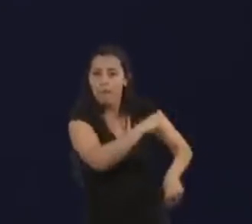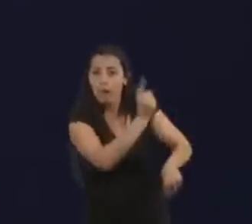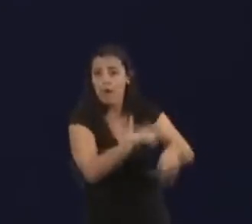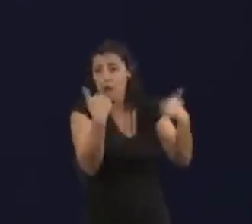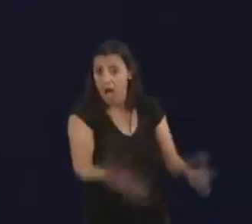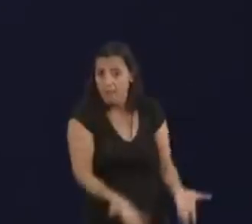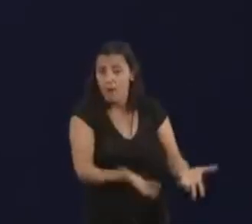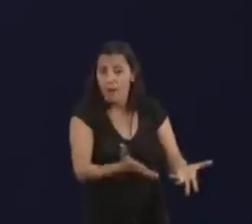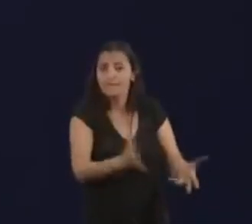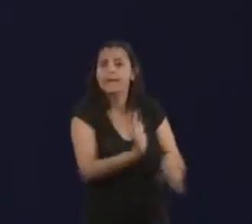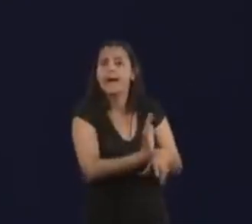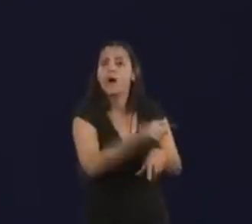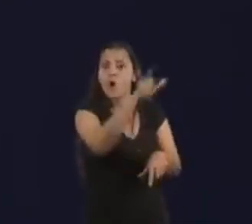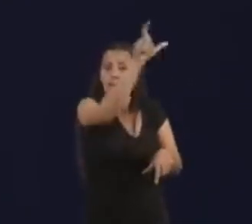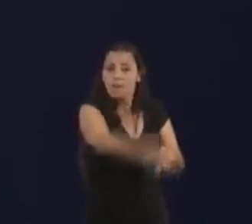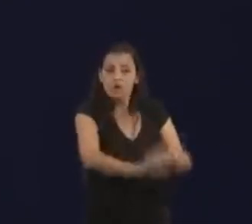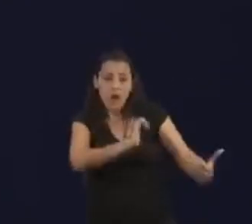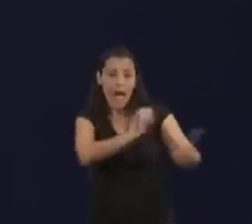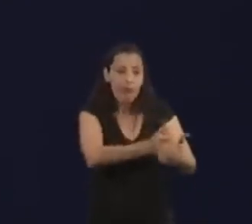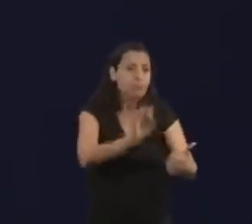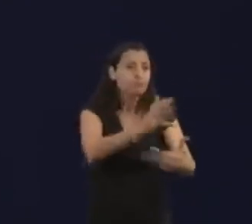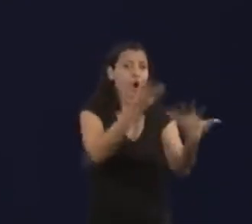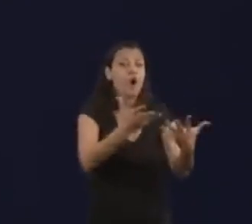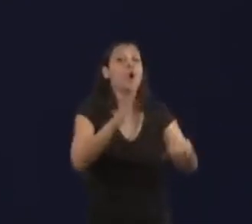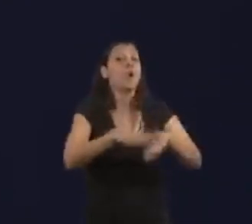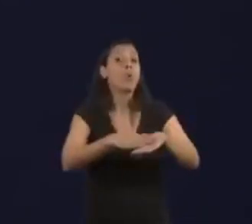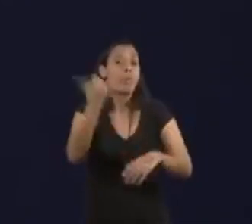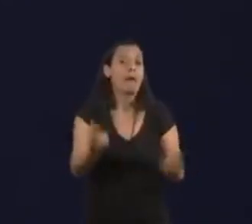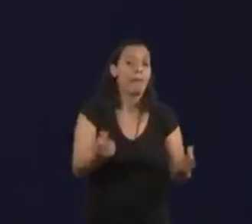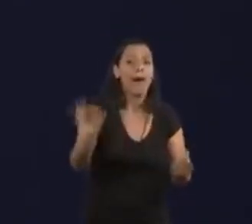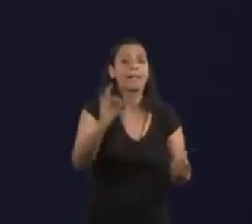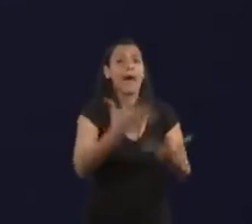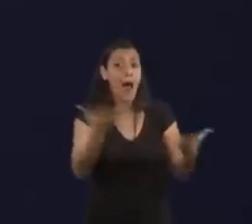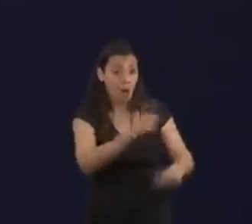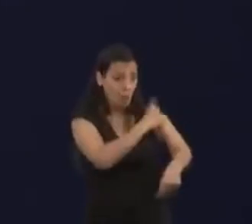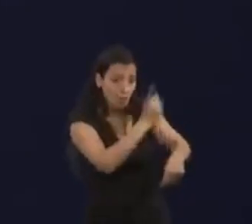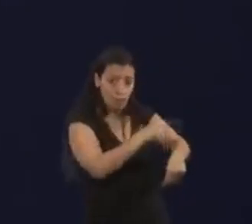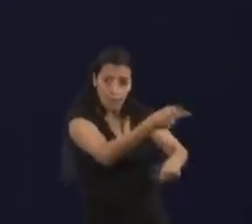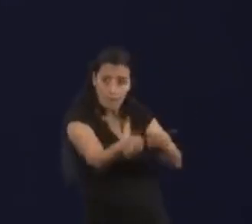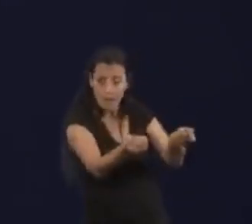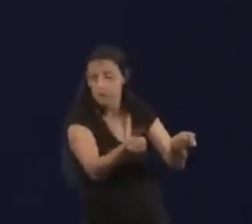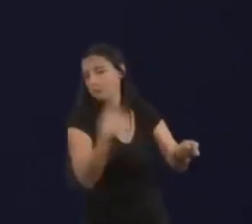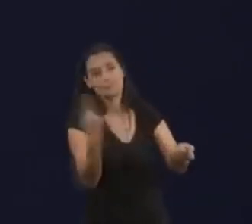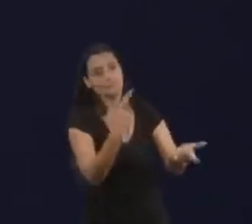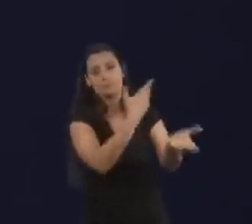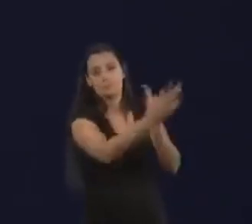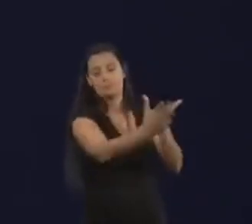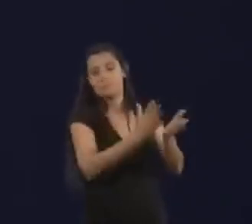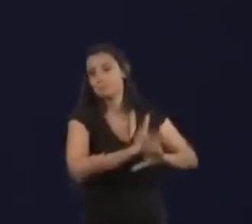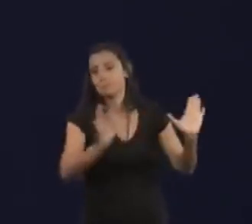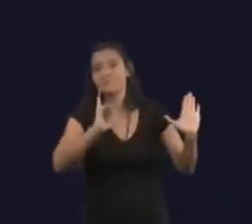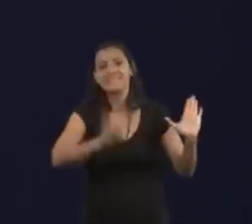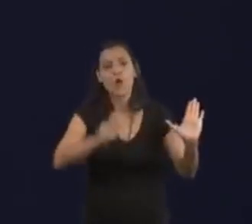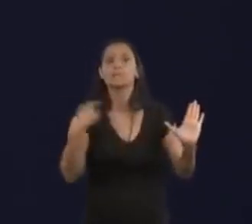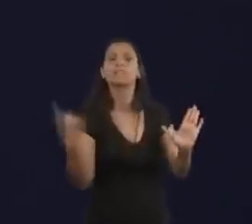en términos de eh Ya te digo del cargo del dinero de lo que sea el rechazo siempre debe ser absoluto y